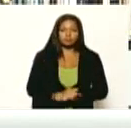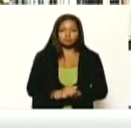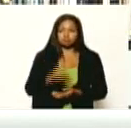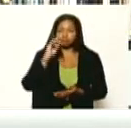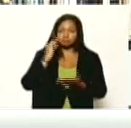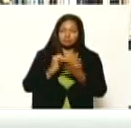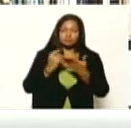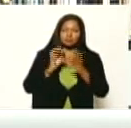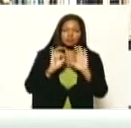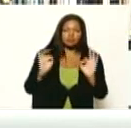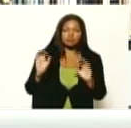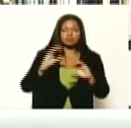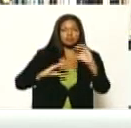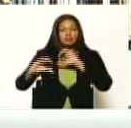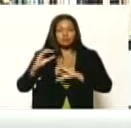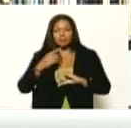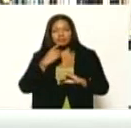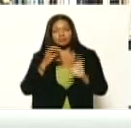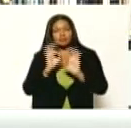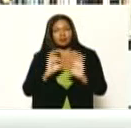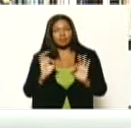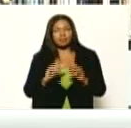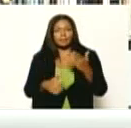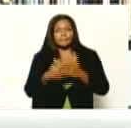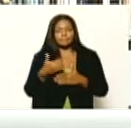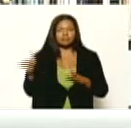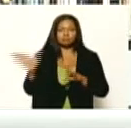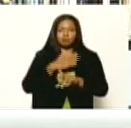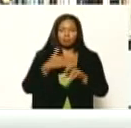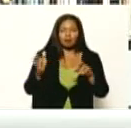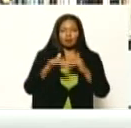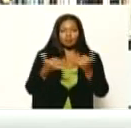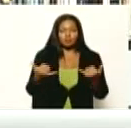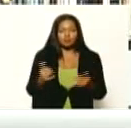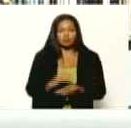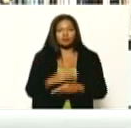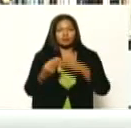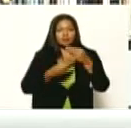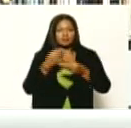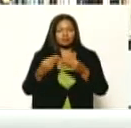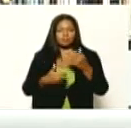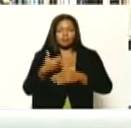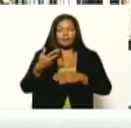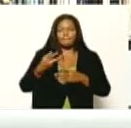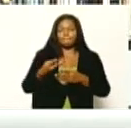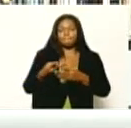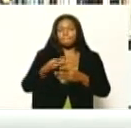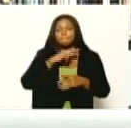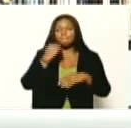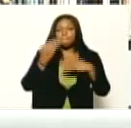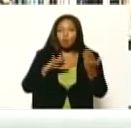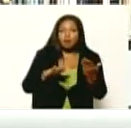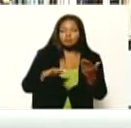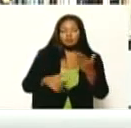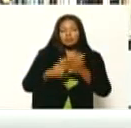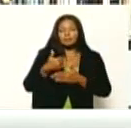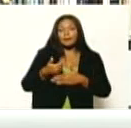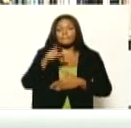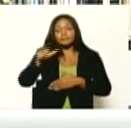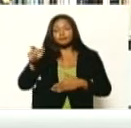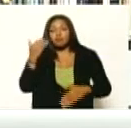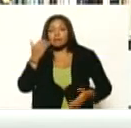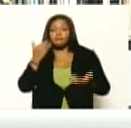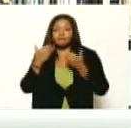evidencia científica para decir que sea más agresiva o que esté generando más muertes. Lo que ocurre es que al tener mayor número de